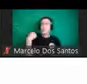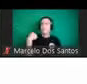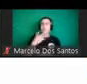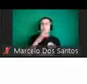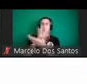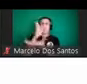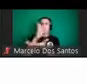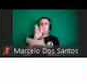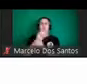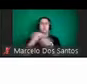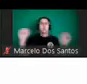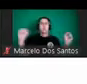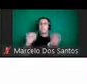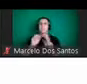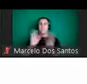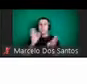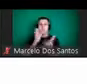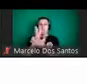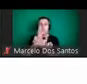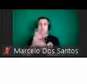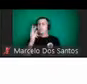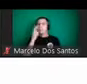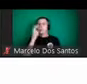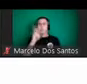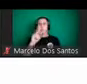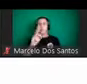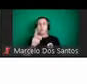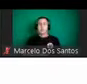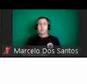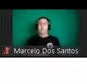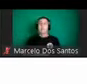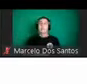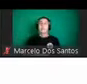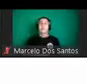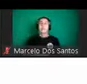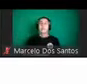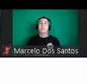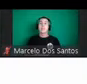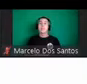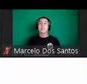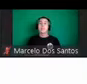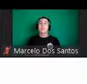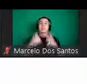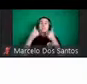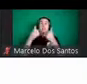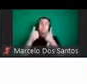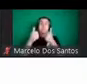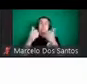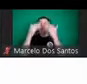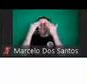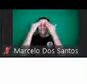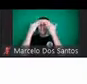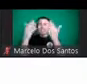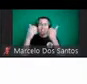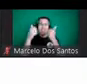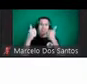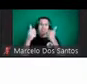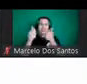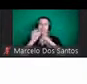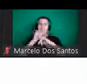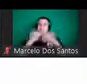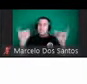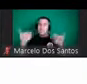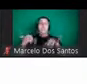de manera específica con sus instituciones. Y bueno, a las órdenes para cualquier